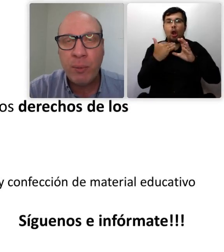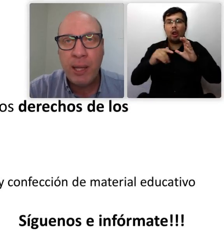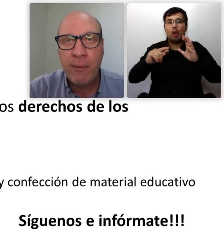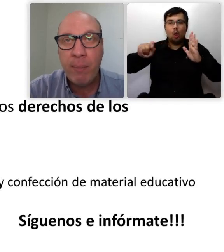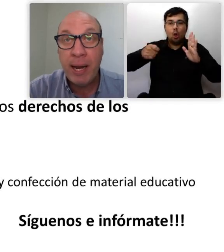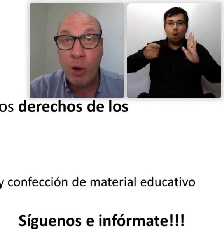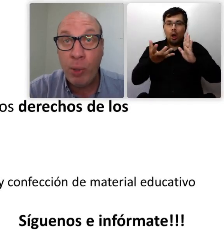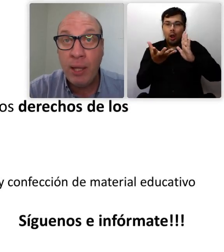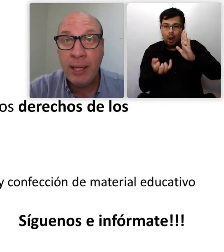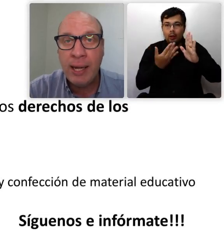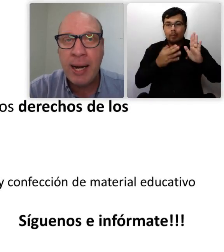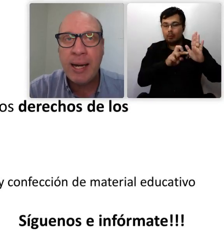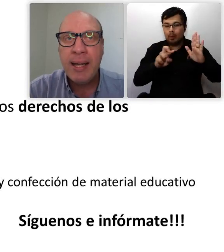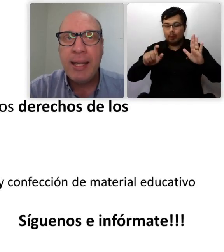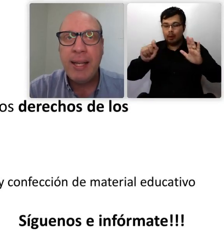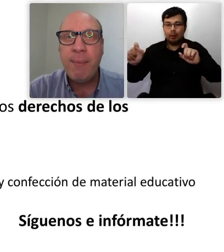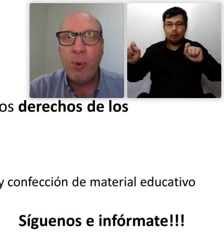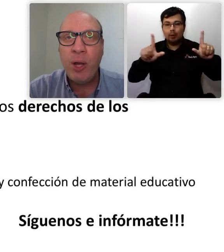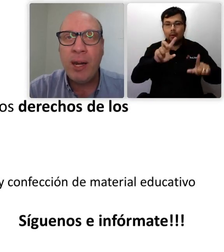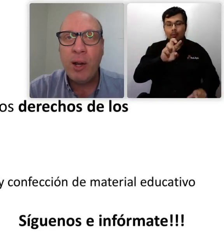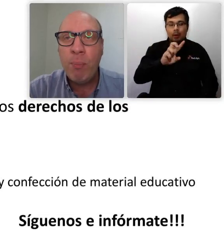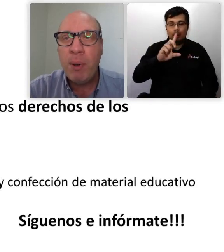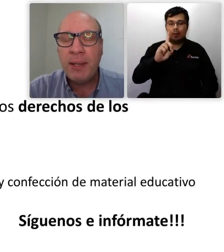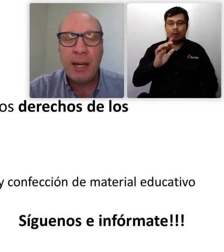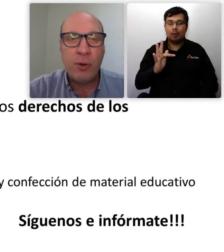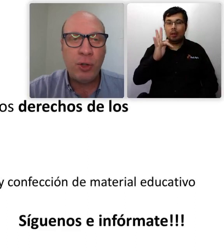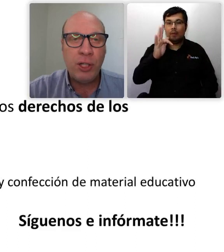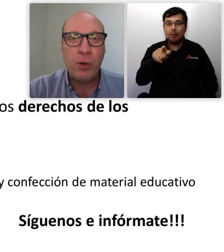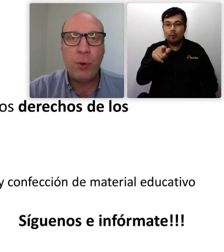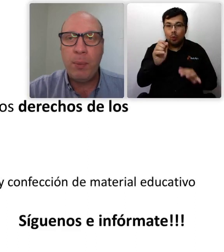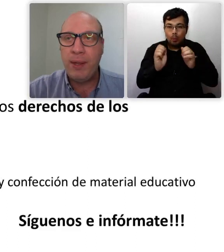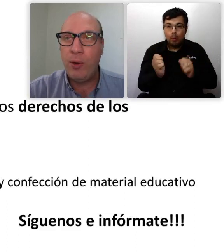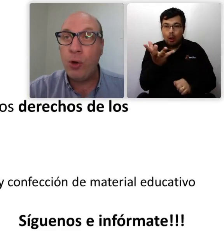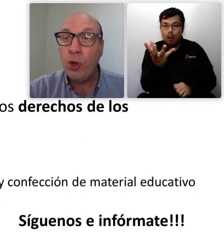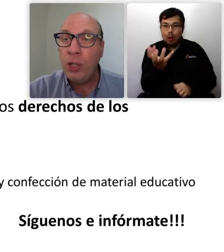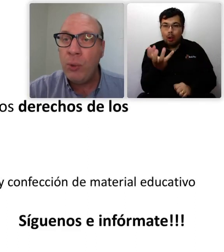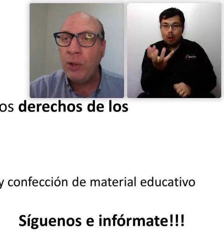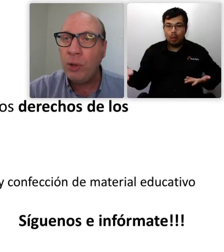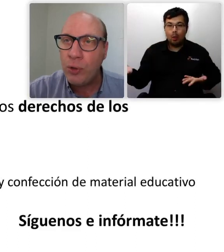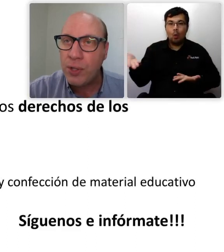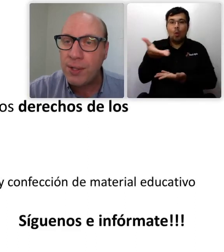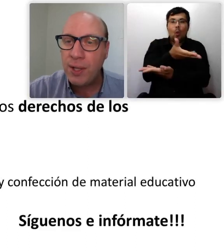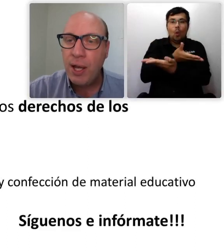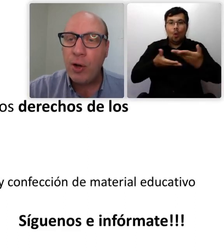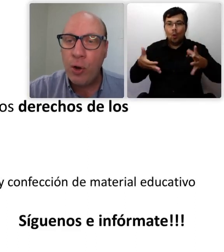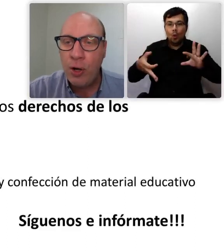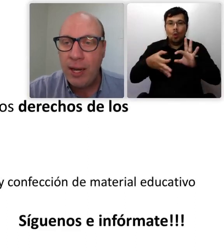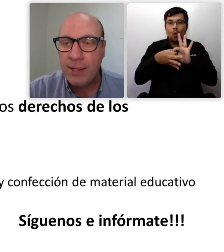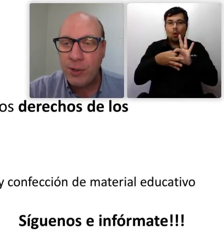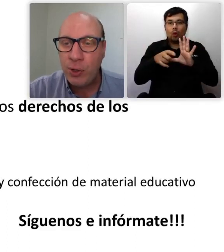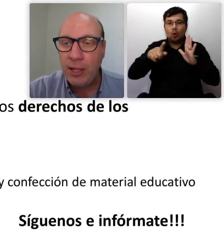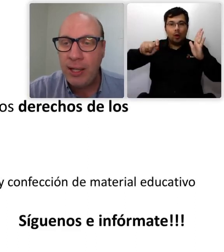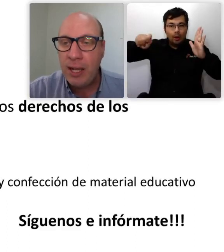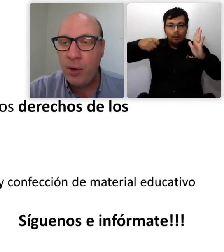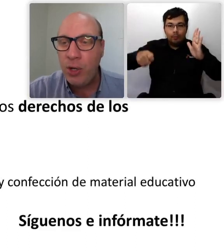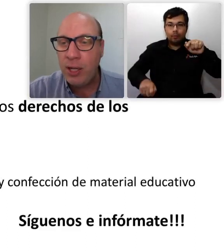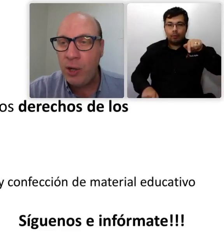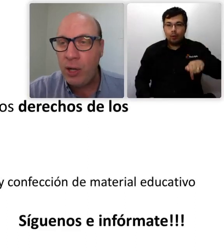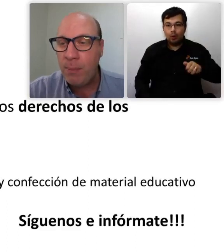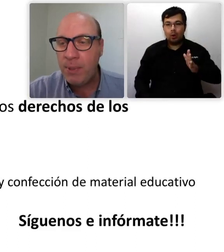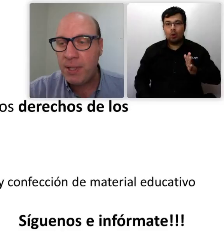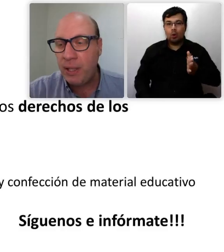presentaciones en formato PDF para que lo puedan descargar y poder complementar con dicho video. Continuando entonces con la sesión del